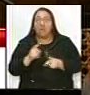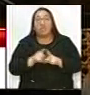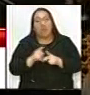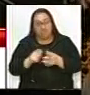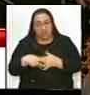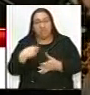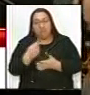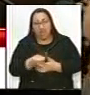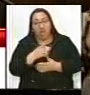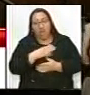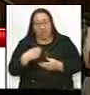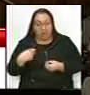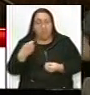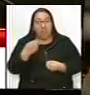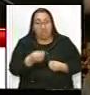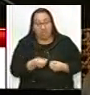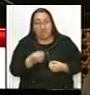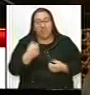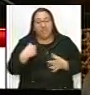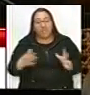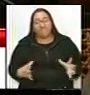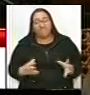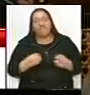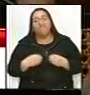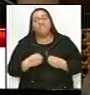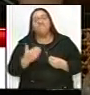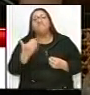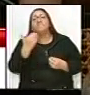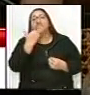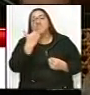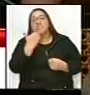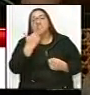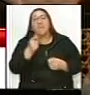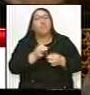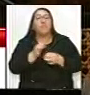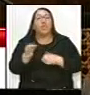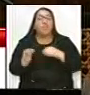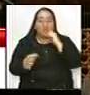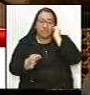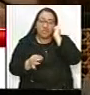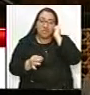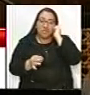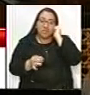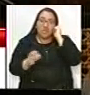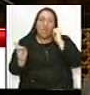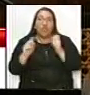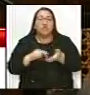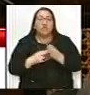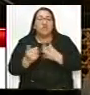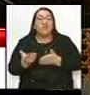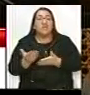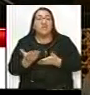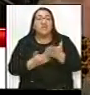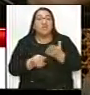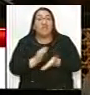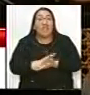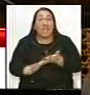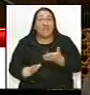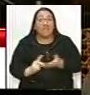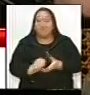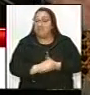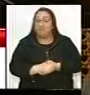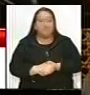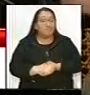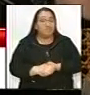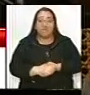manera el estado está aportando tiene que ser asumido por los gobiernos regionales es decir no es un servicio gratuito no es que